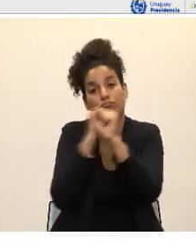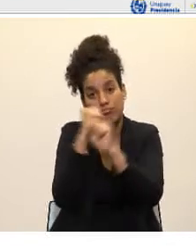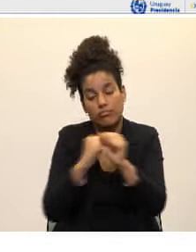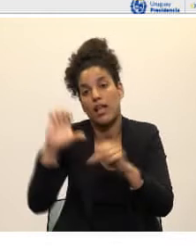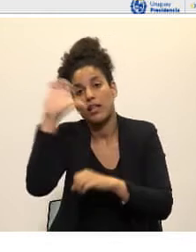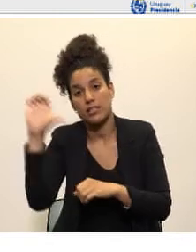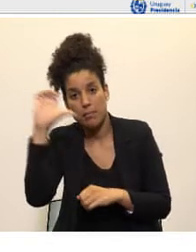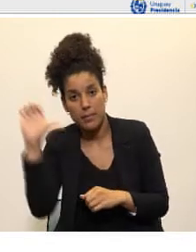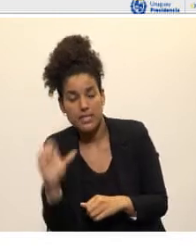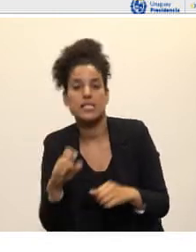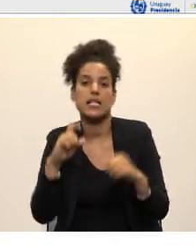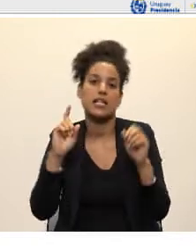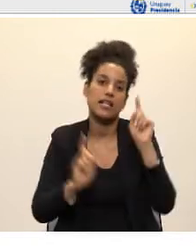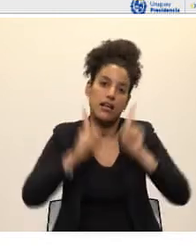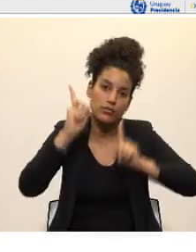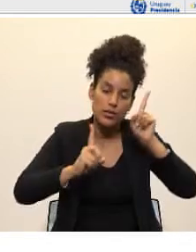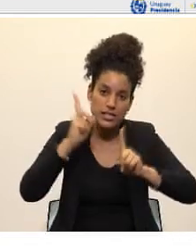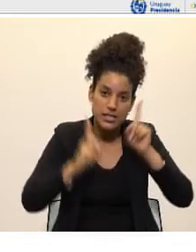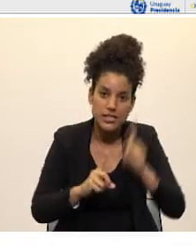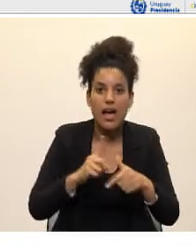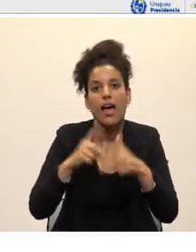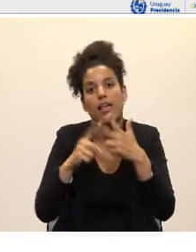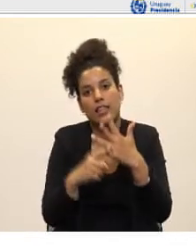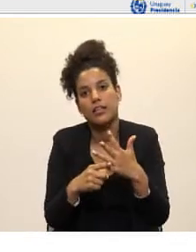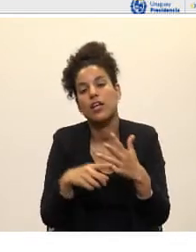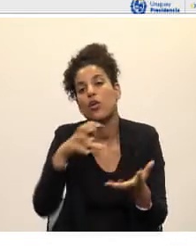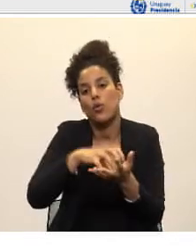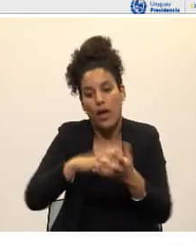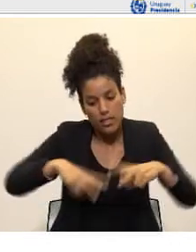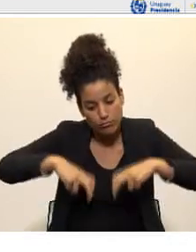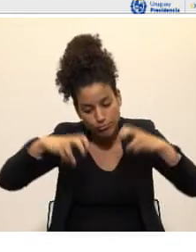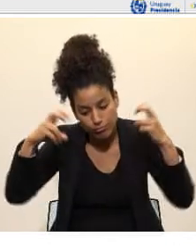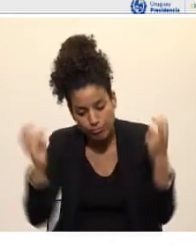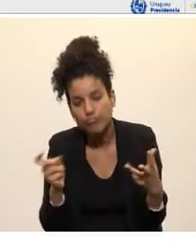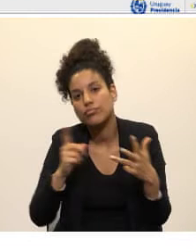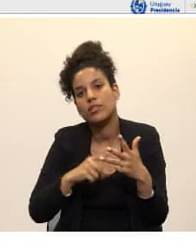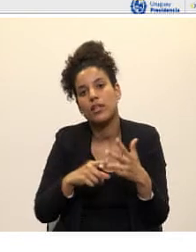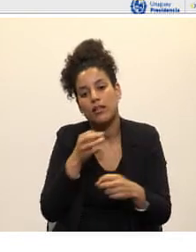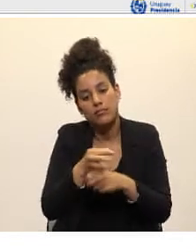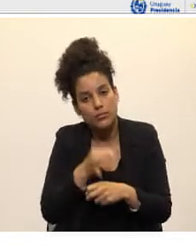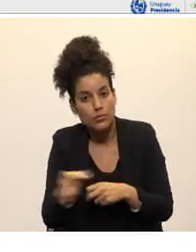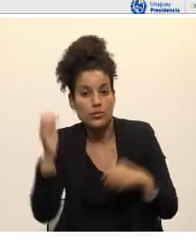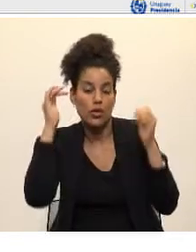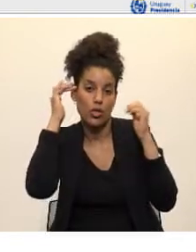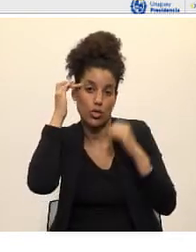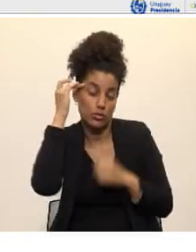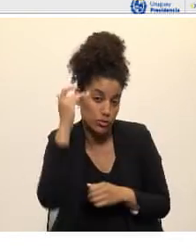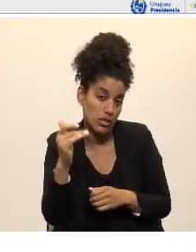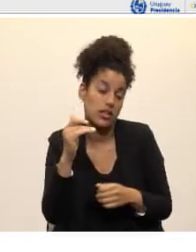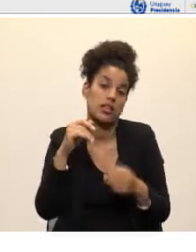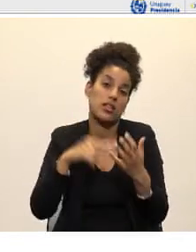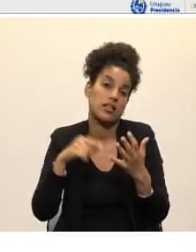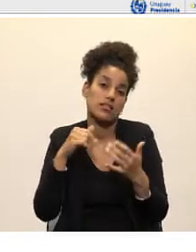empresas, las cámaras, las universidades, los centros de investigación, la formación docente, las organizaciones de base,